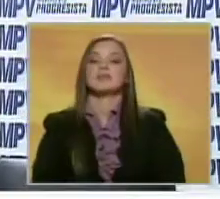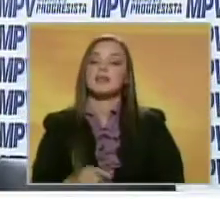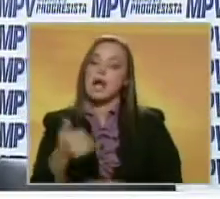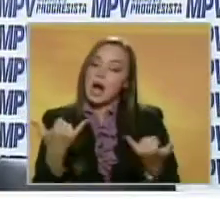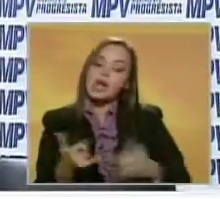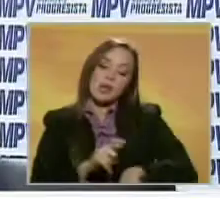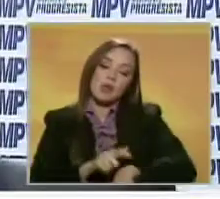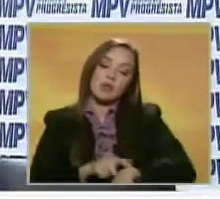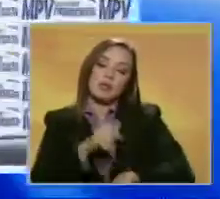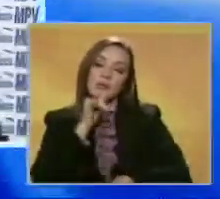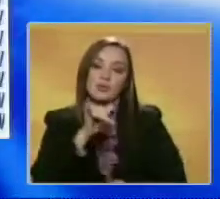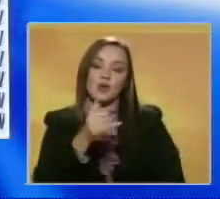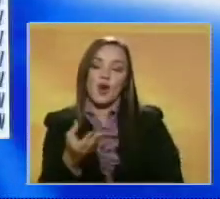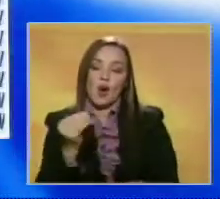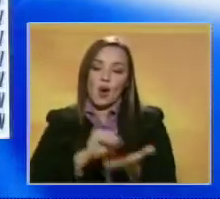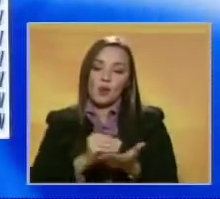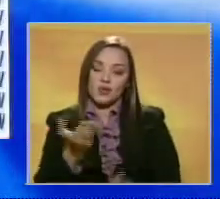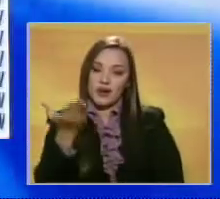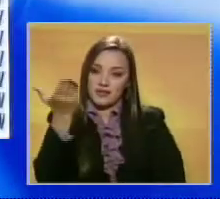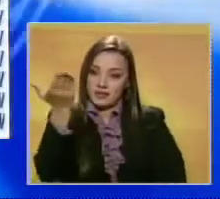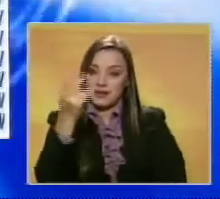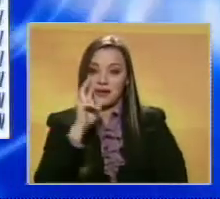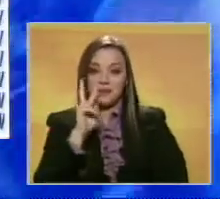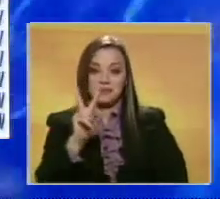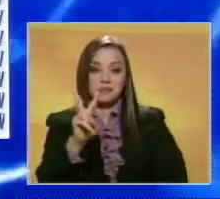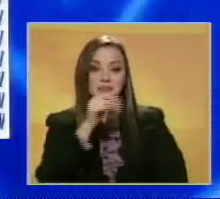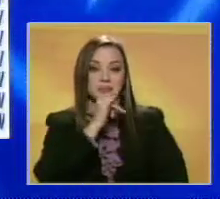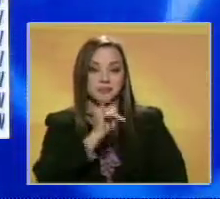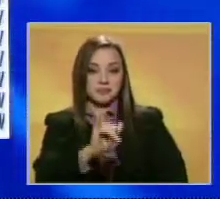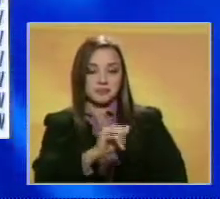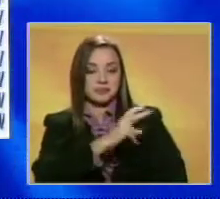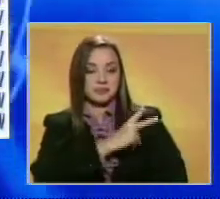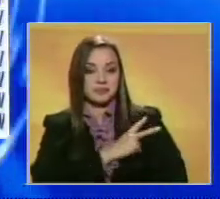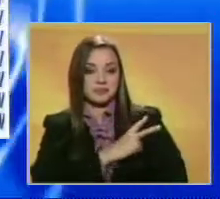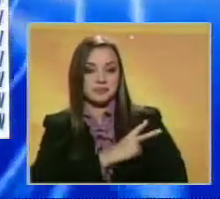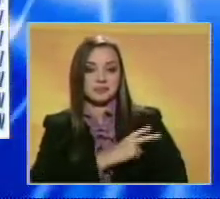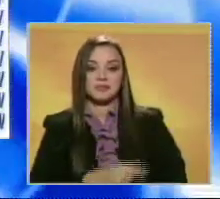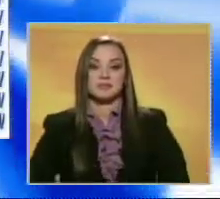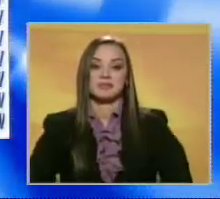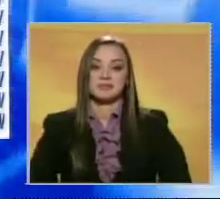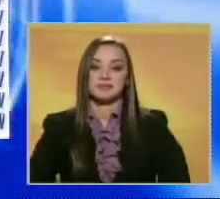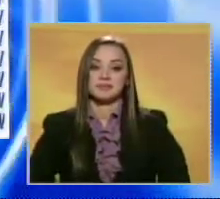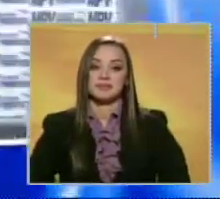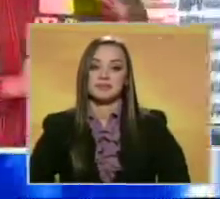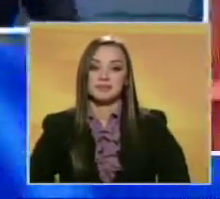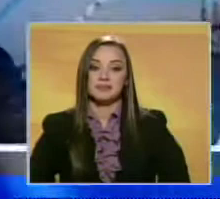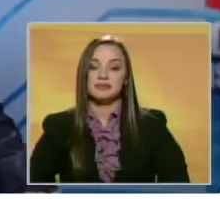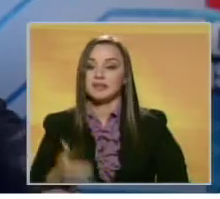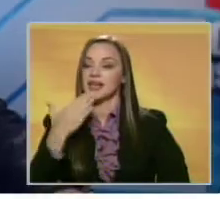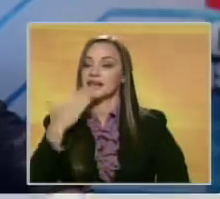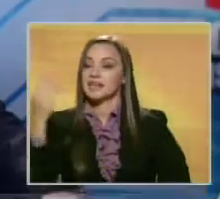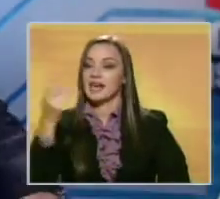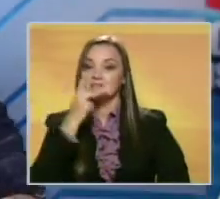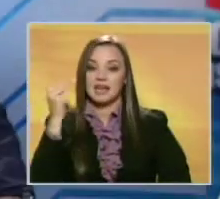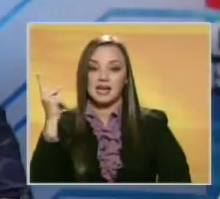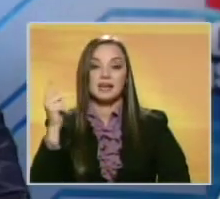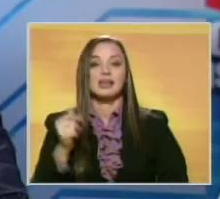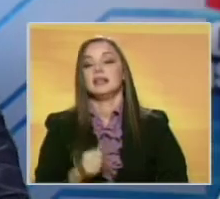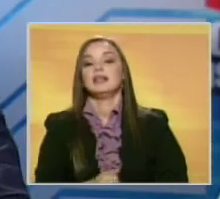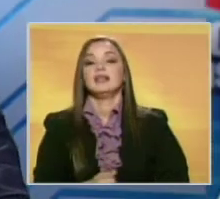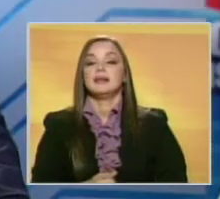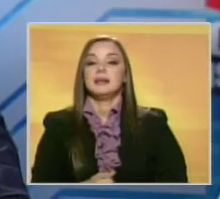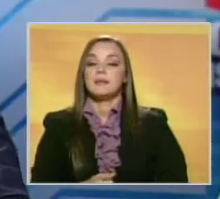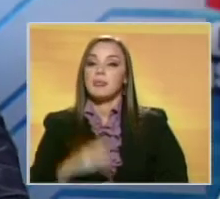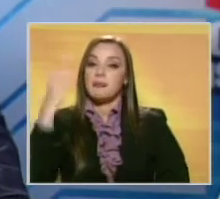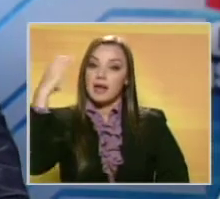información que tenemos desde acá. Con esto les invitamos a que continúen con más de la emisión meridiana de su noticiero Venevisión. Muchísimas gracias, Carla. En